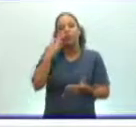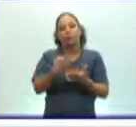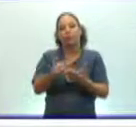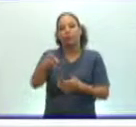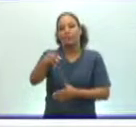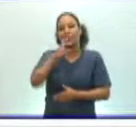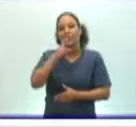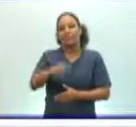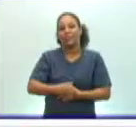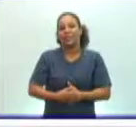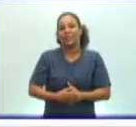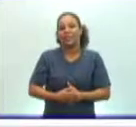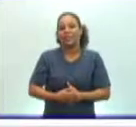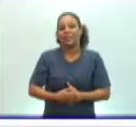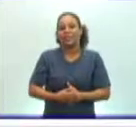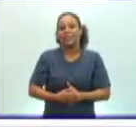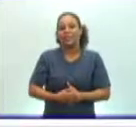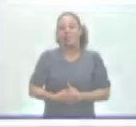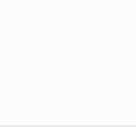respuesta.